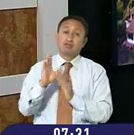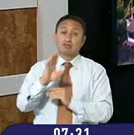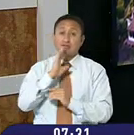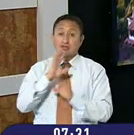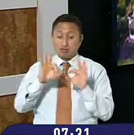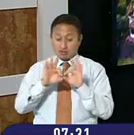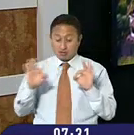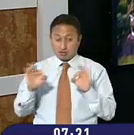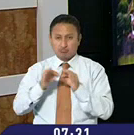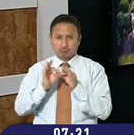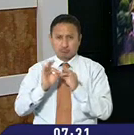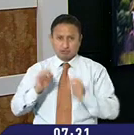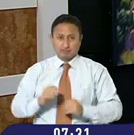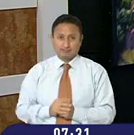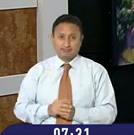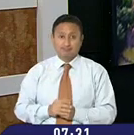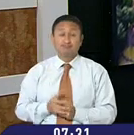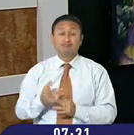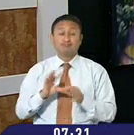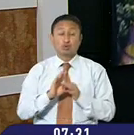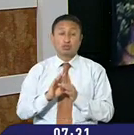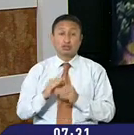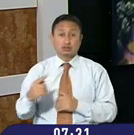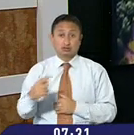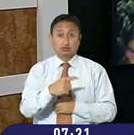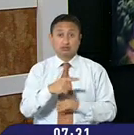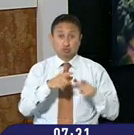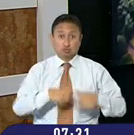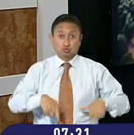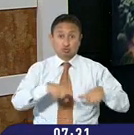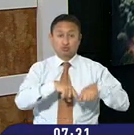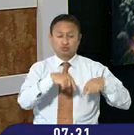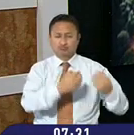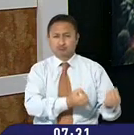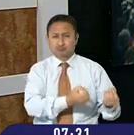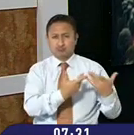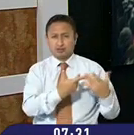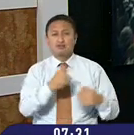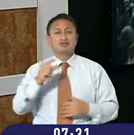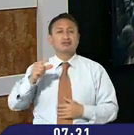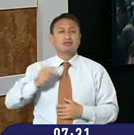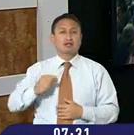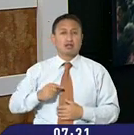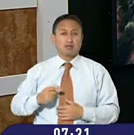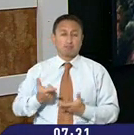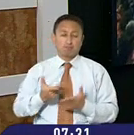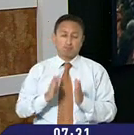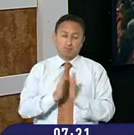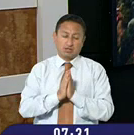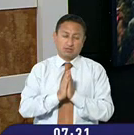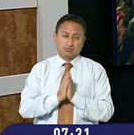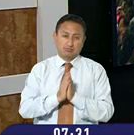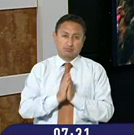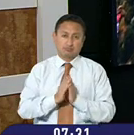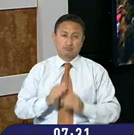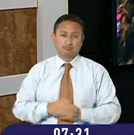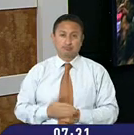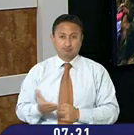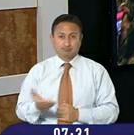principal. Adriana Rojas está en ese punto. Nos tiene detalles de este pedido y esta solicitud que hace la comunidad.